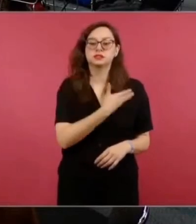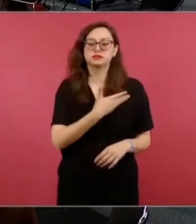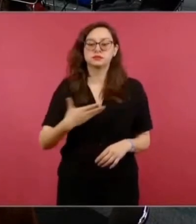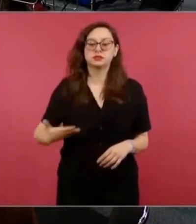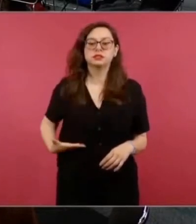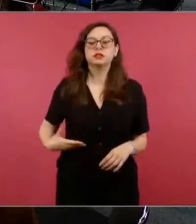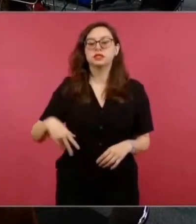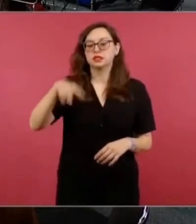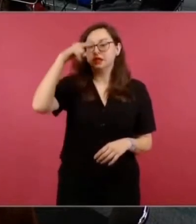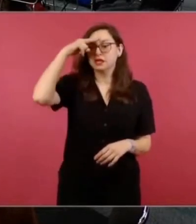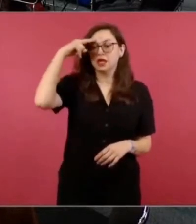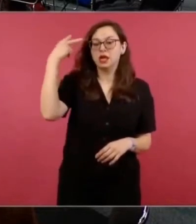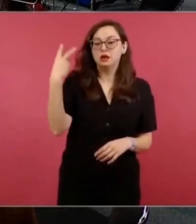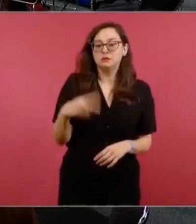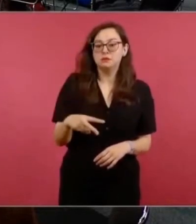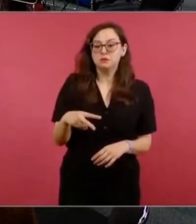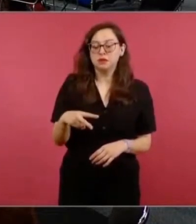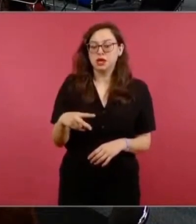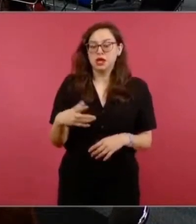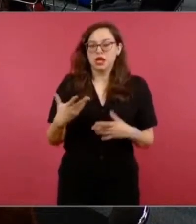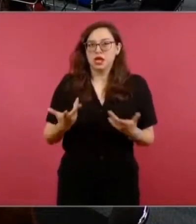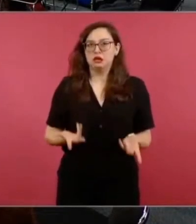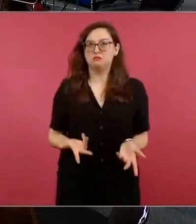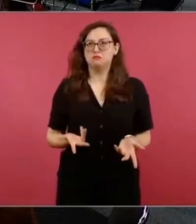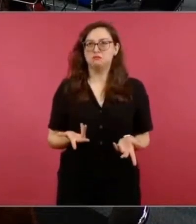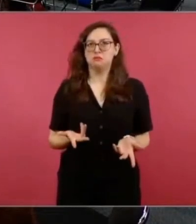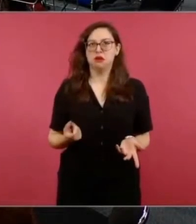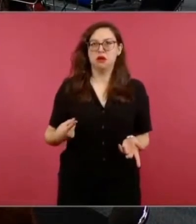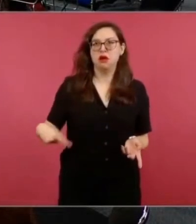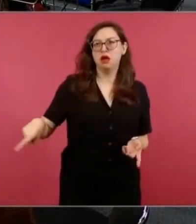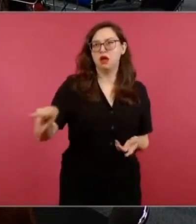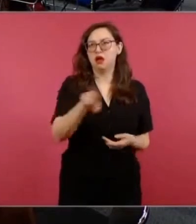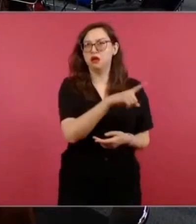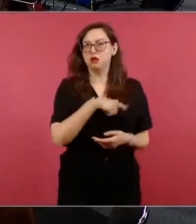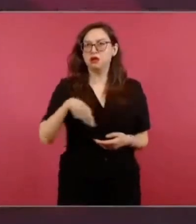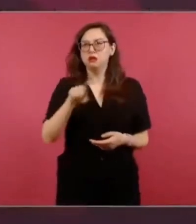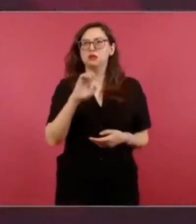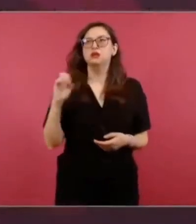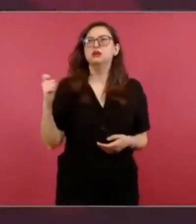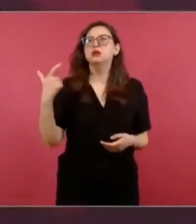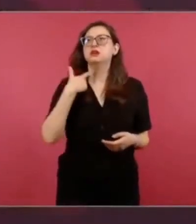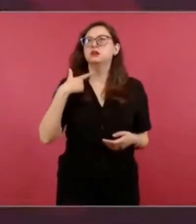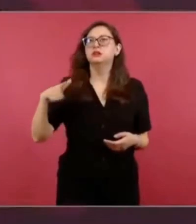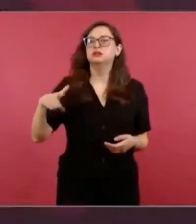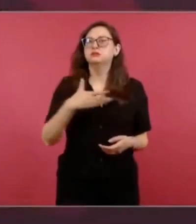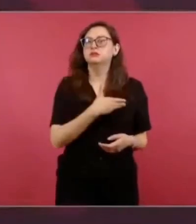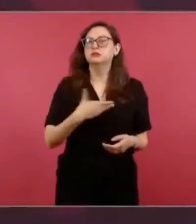cobraban en lo general 5 millones de pesos mensuales de pensión.